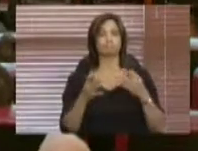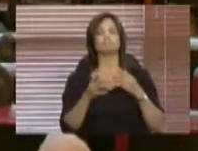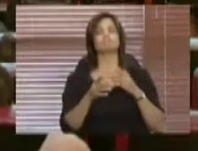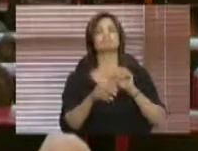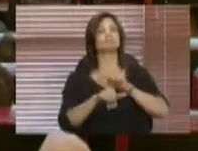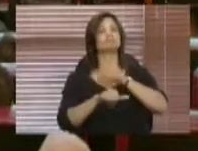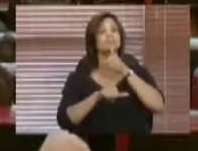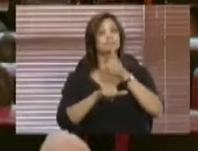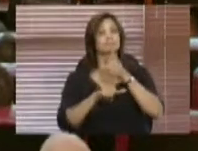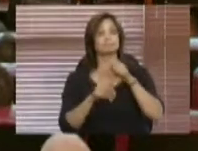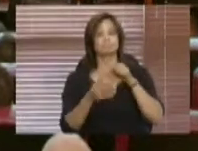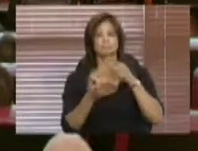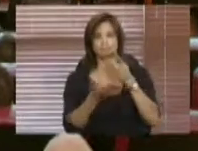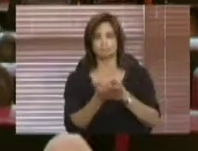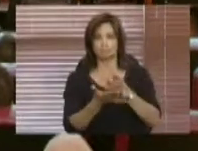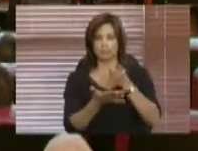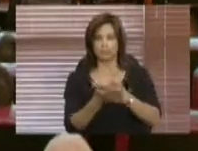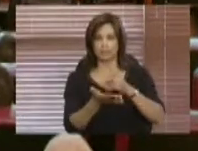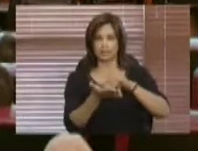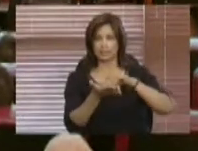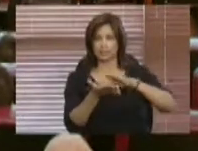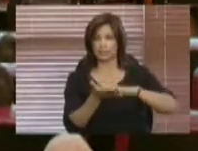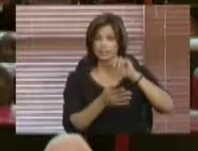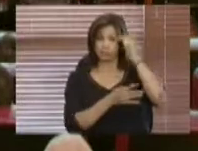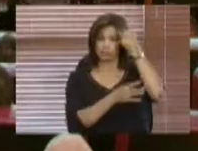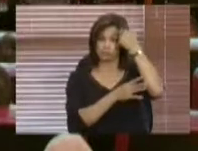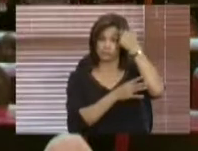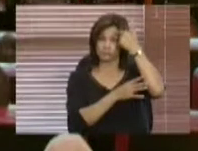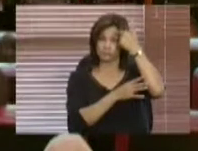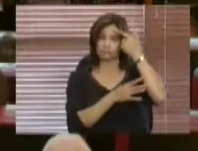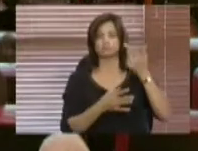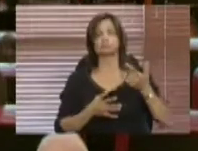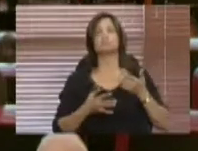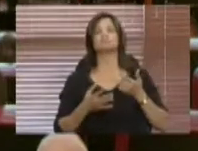Consignación en el presupuesto estatal